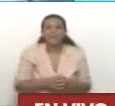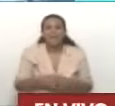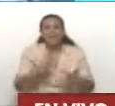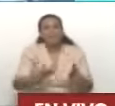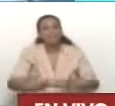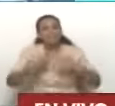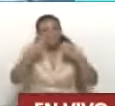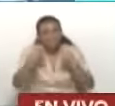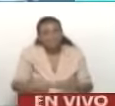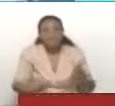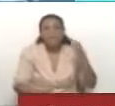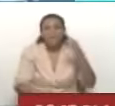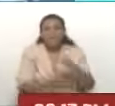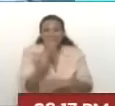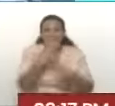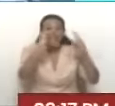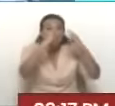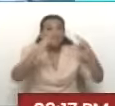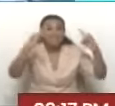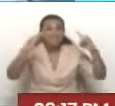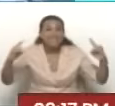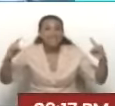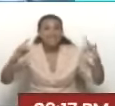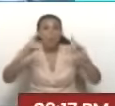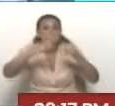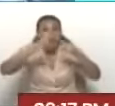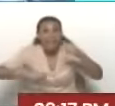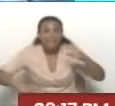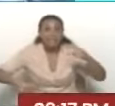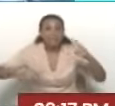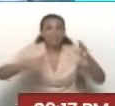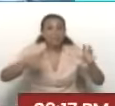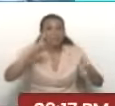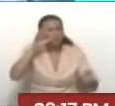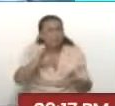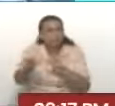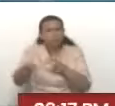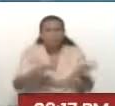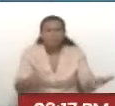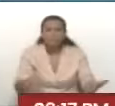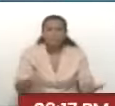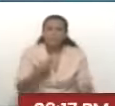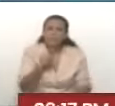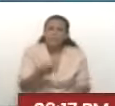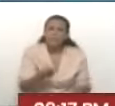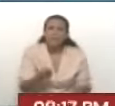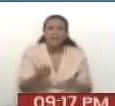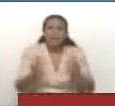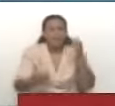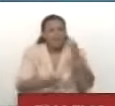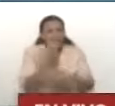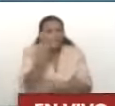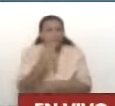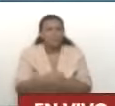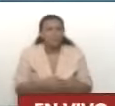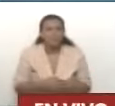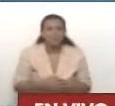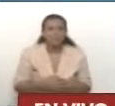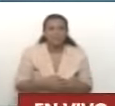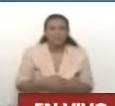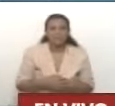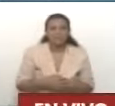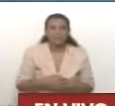consolidar el tendido eléctrico en nuestra comunidad. Eso tiene como alcance, como le dije, mi presidente, la construcción y la